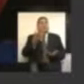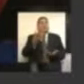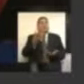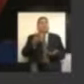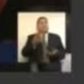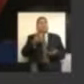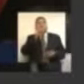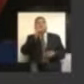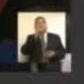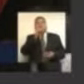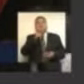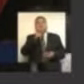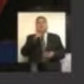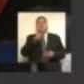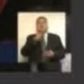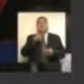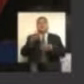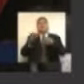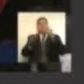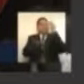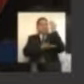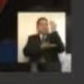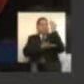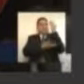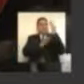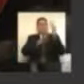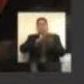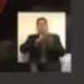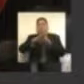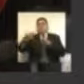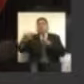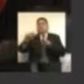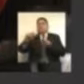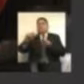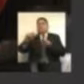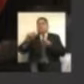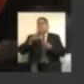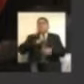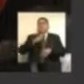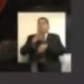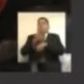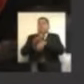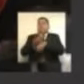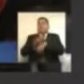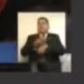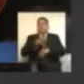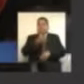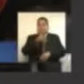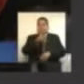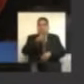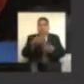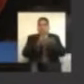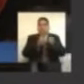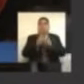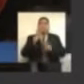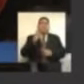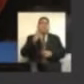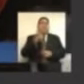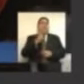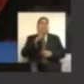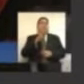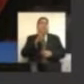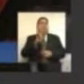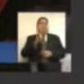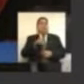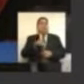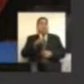que un funcionario público, un legislador, una legisladora o un representante popular haya utilizado un